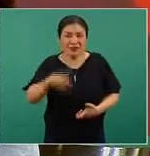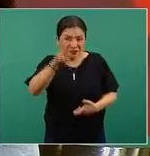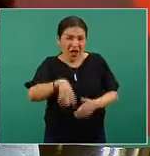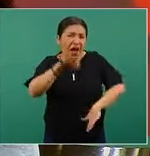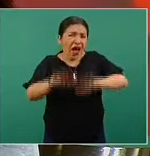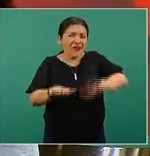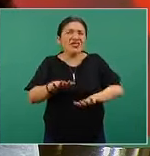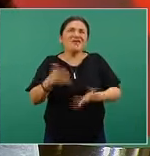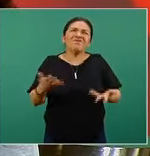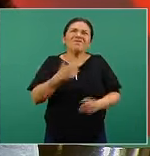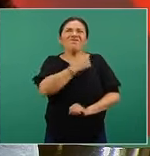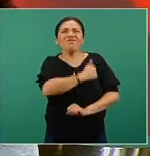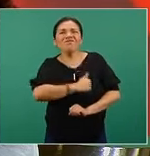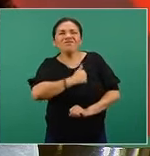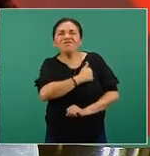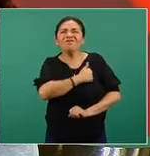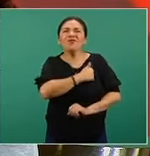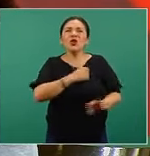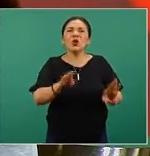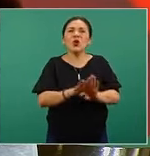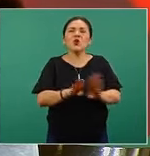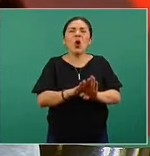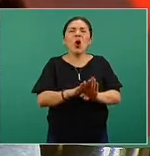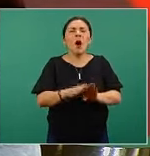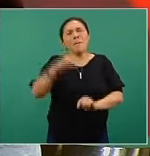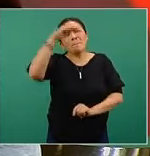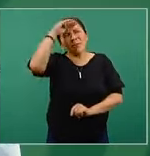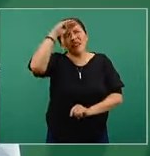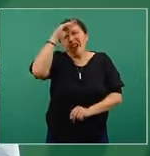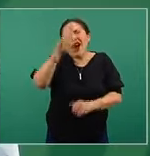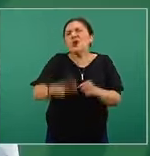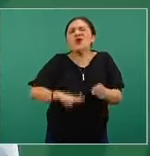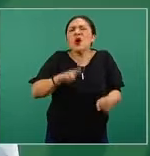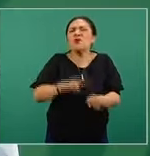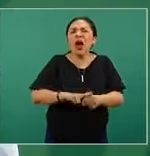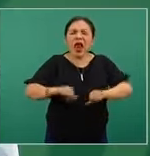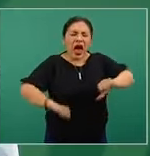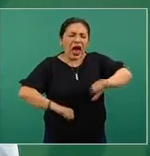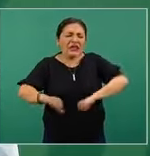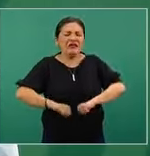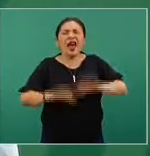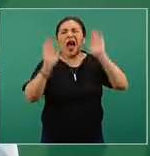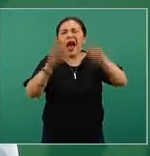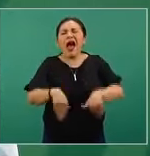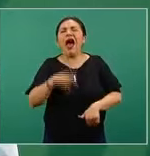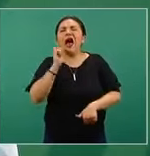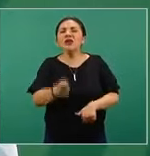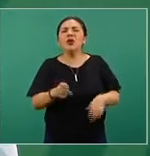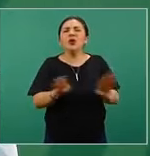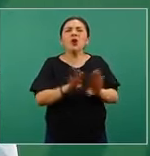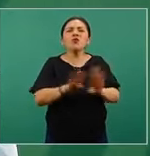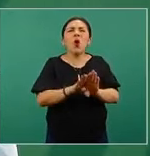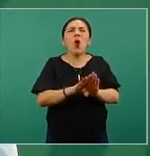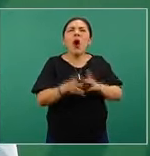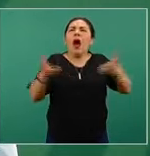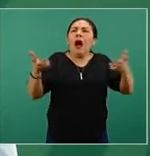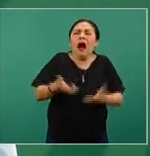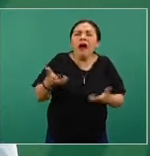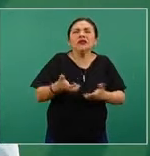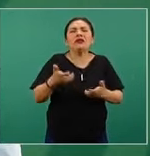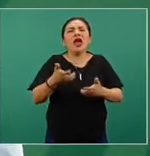desafortunadamente normalizamos algunas actividades o normalizamos algunos